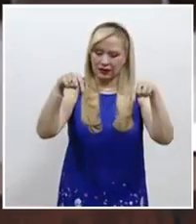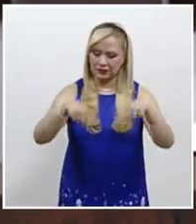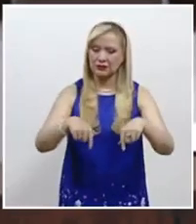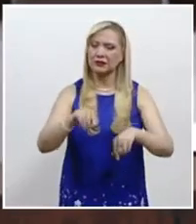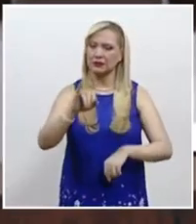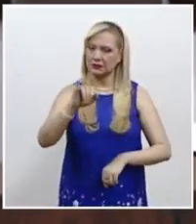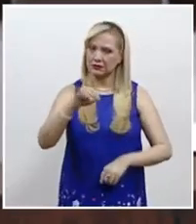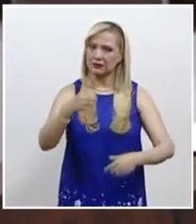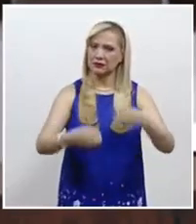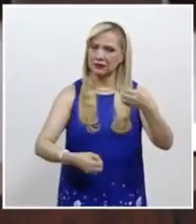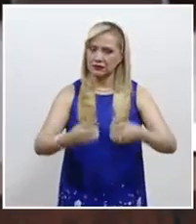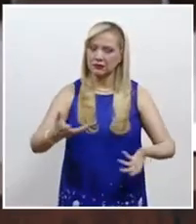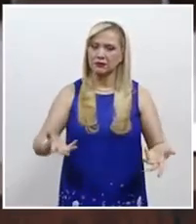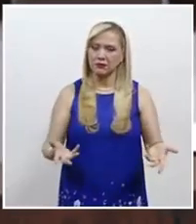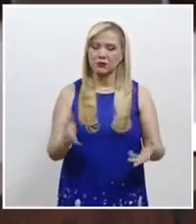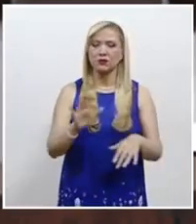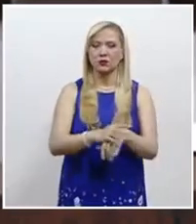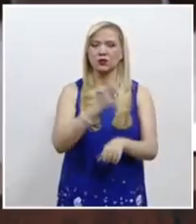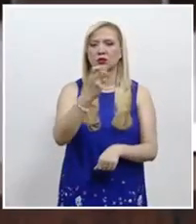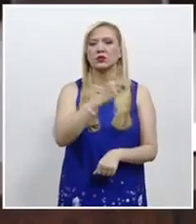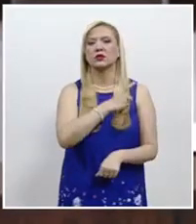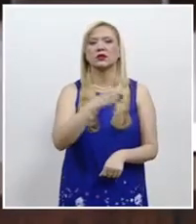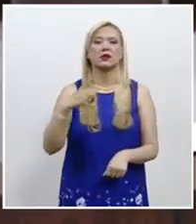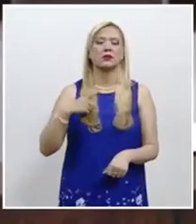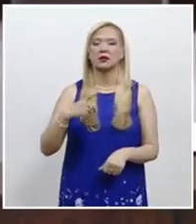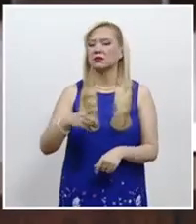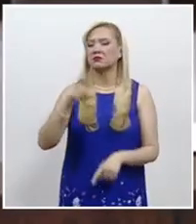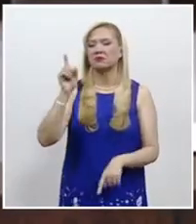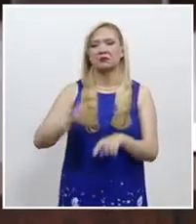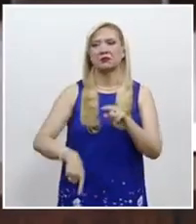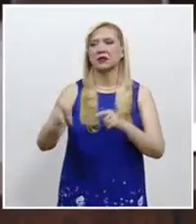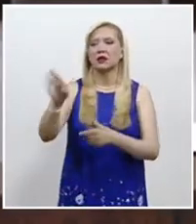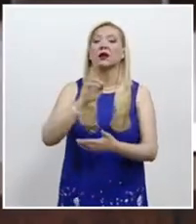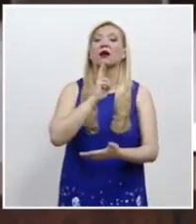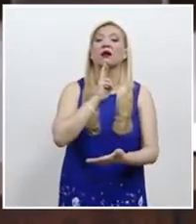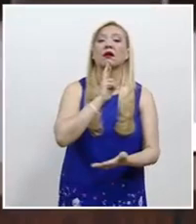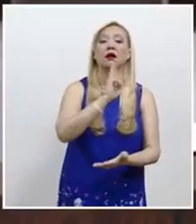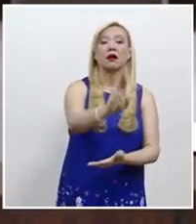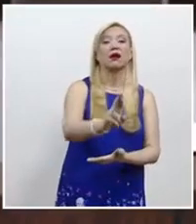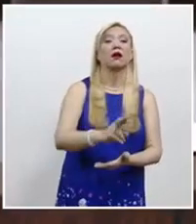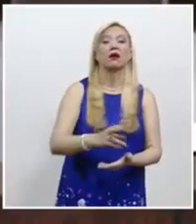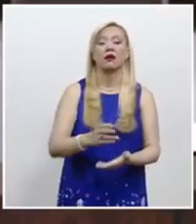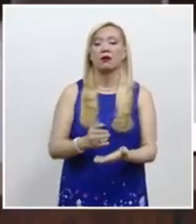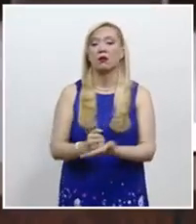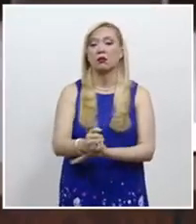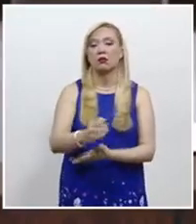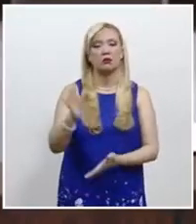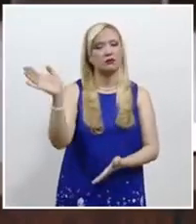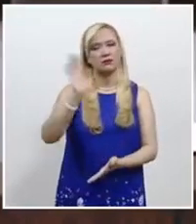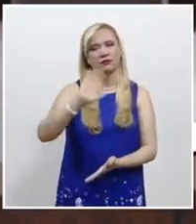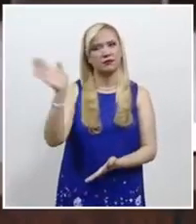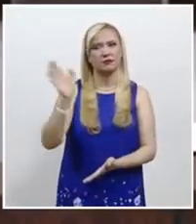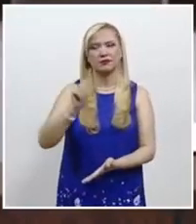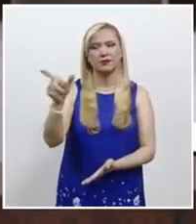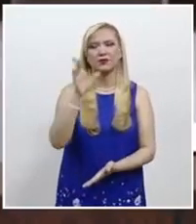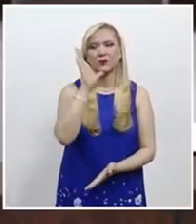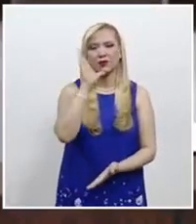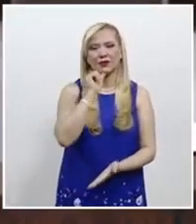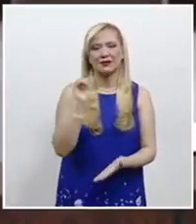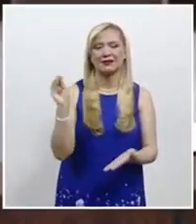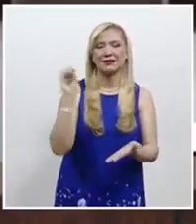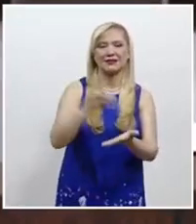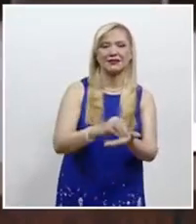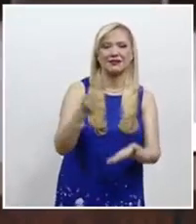permito concluir que debe revocarse la resolución del Instituto Nacional Electoral, que son constitucionales las reformas que